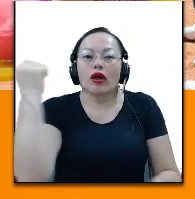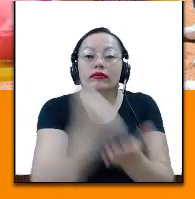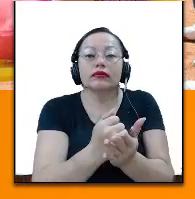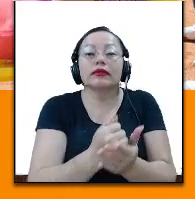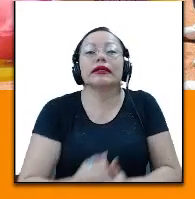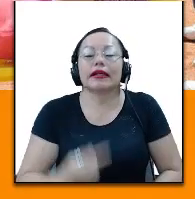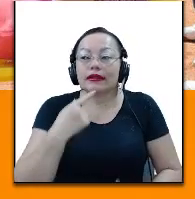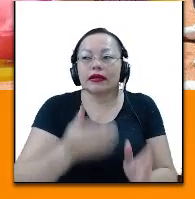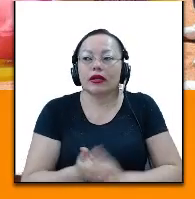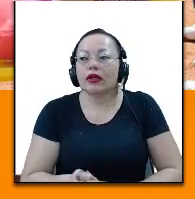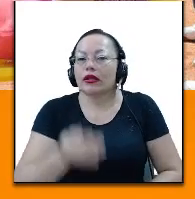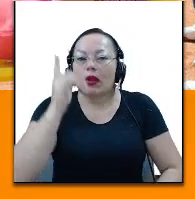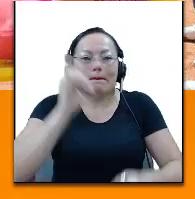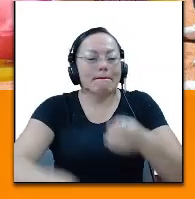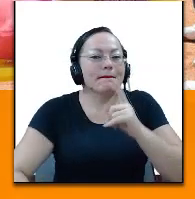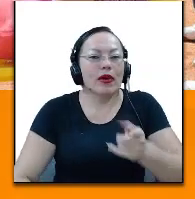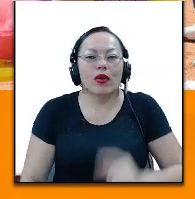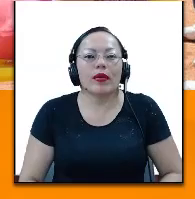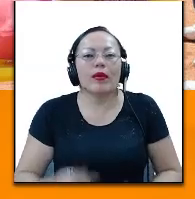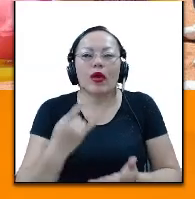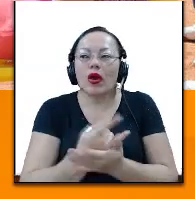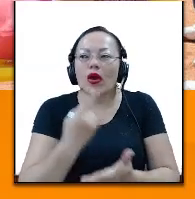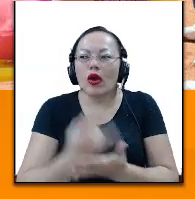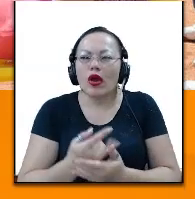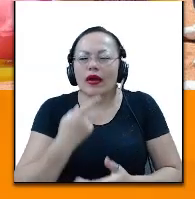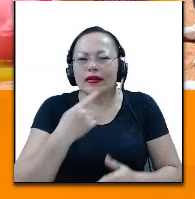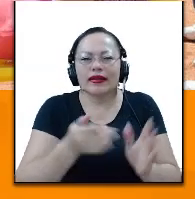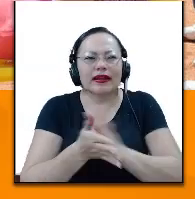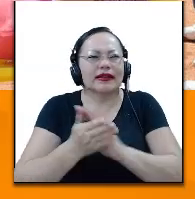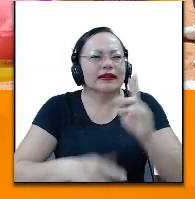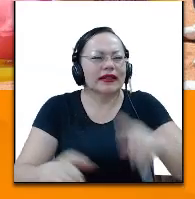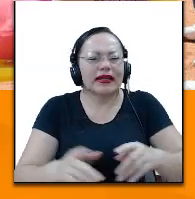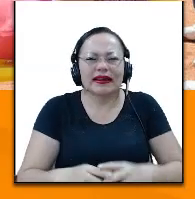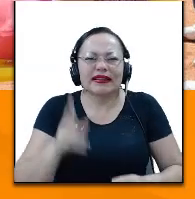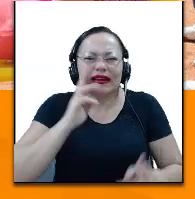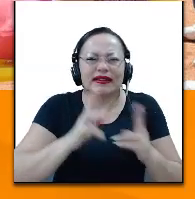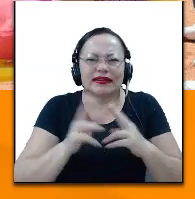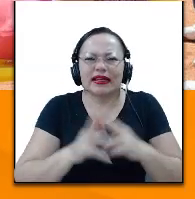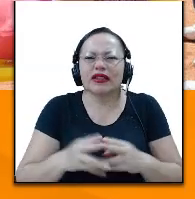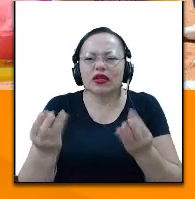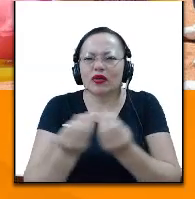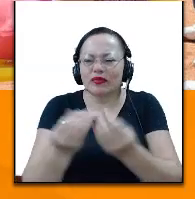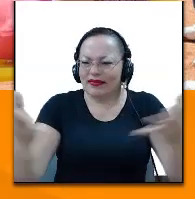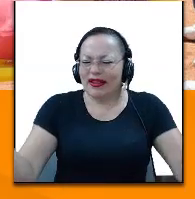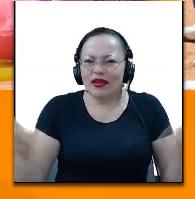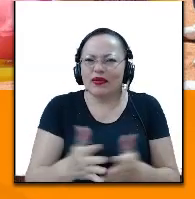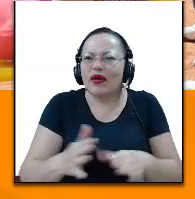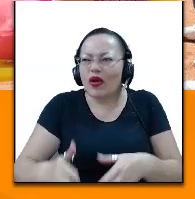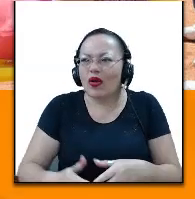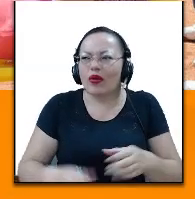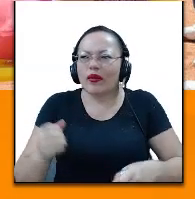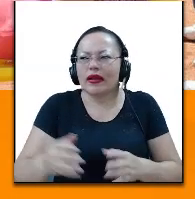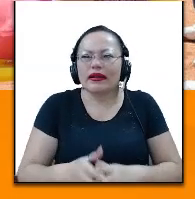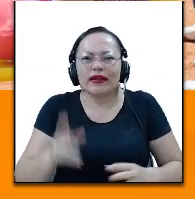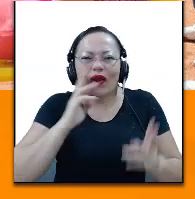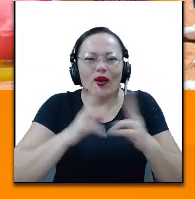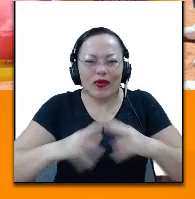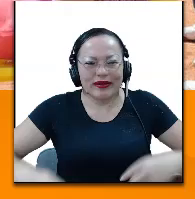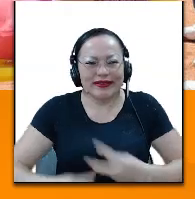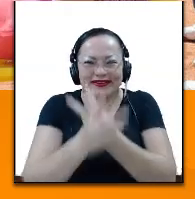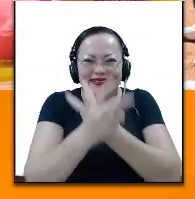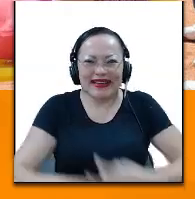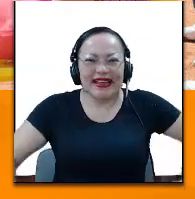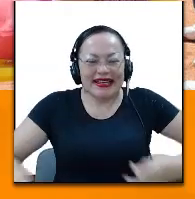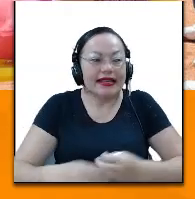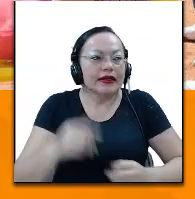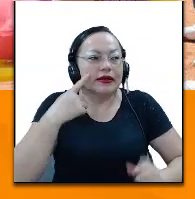obligatorio. No se te permite utilizar las máquinas de los gimnasios públicos que están en los parques. O sea, lo que aparece